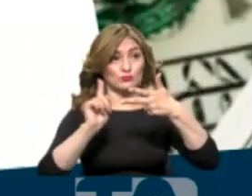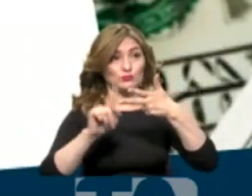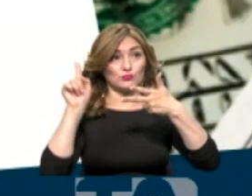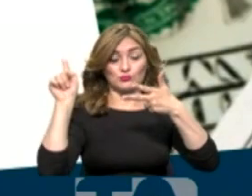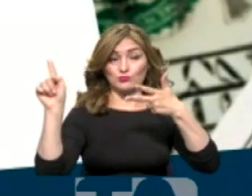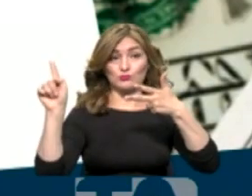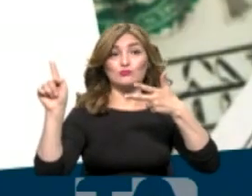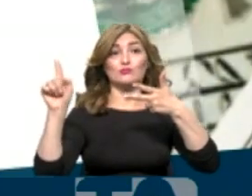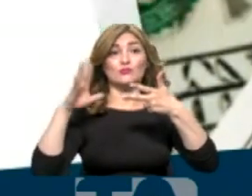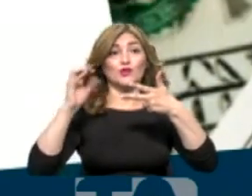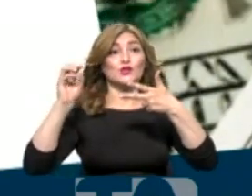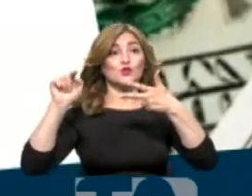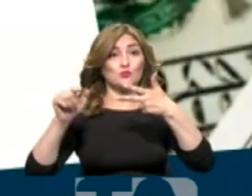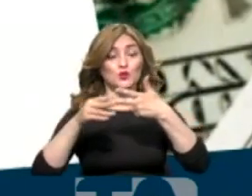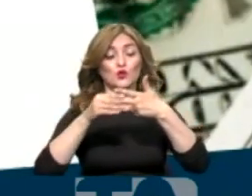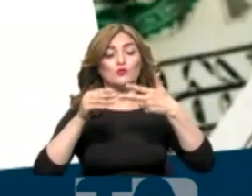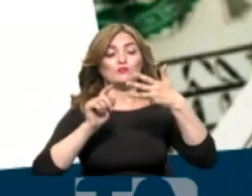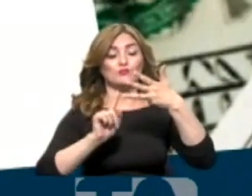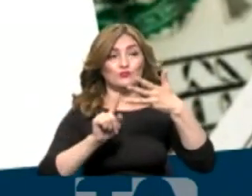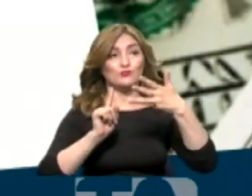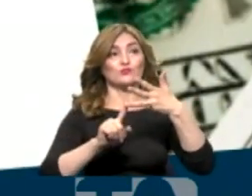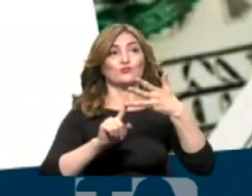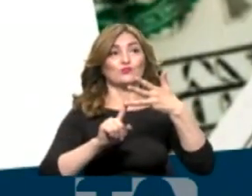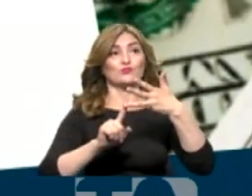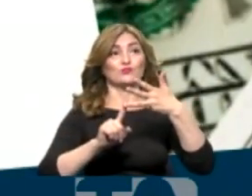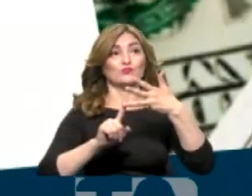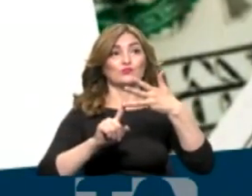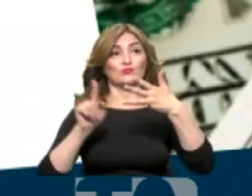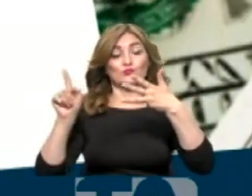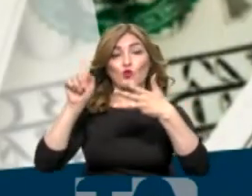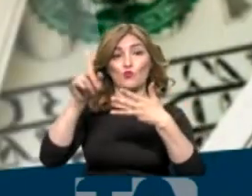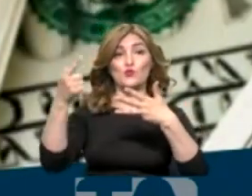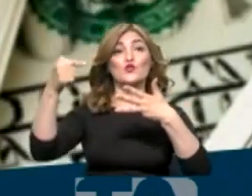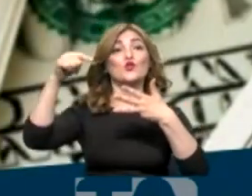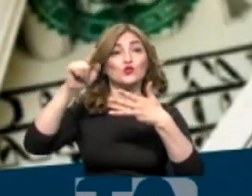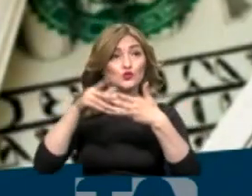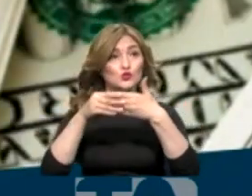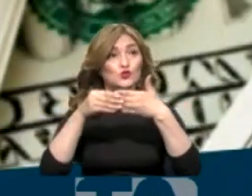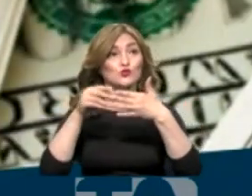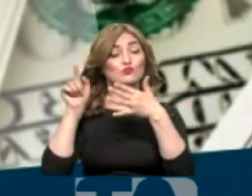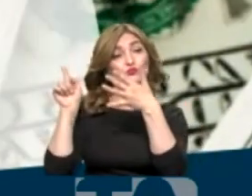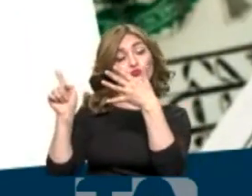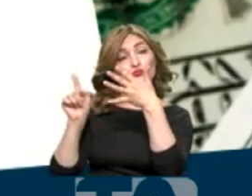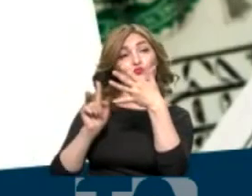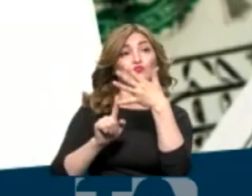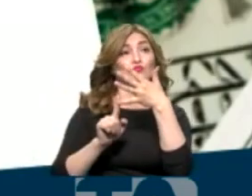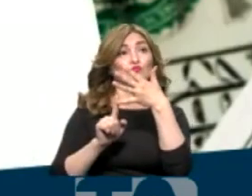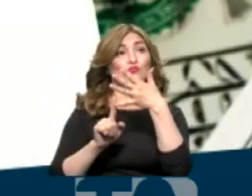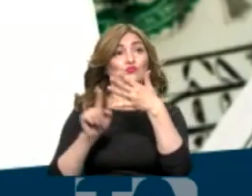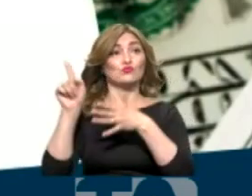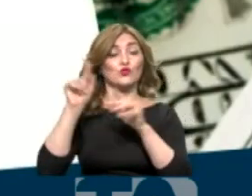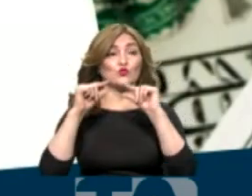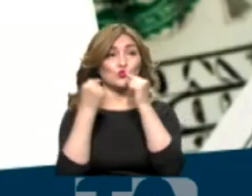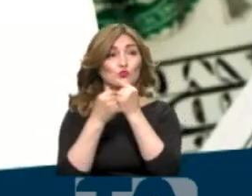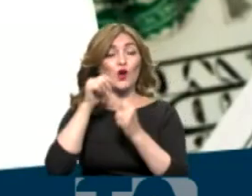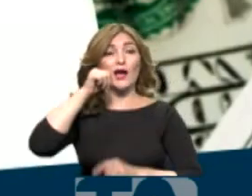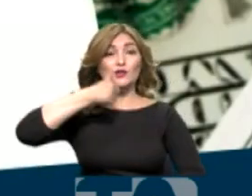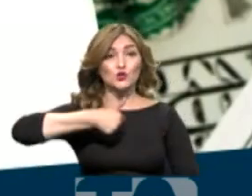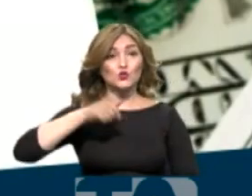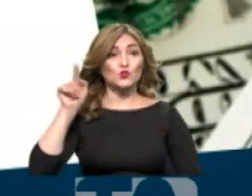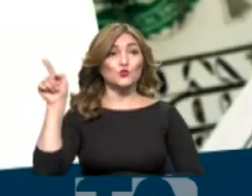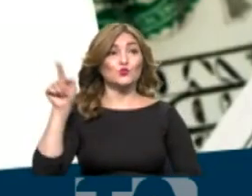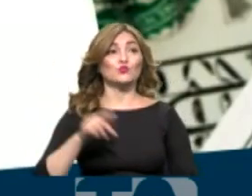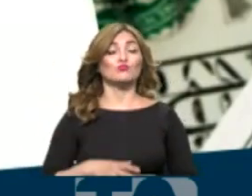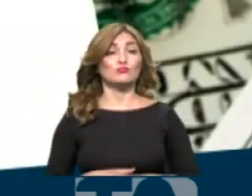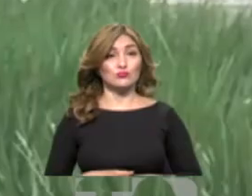con $500,000, Pedro Verduga de Quitesa con $1,000,000, al igual que Luis Valero, Philips Cooper del Grupo Azul y Kai